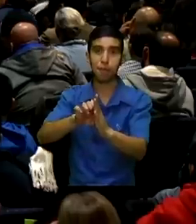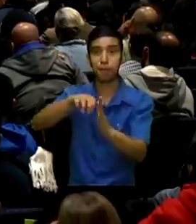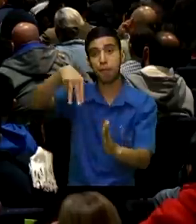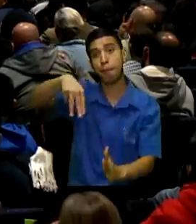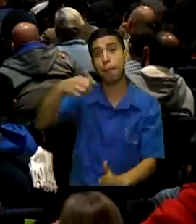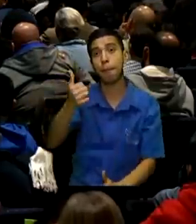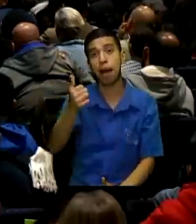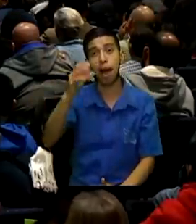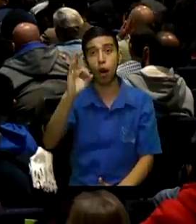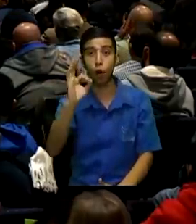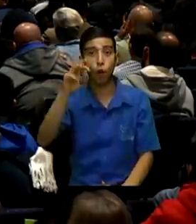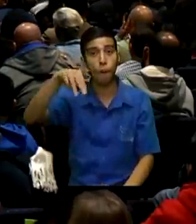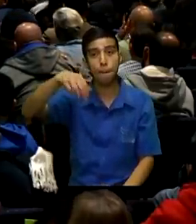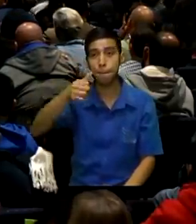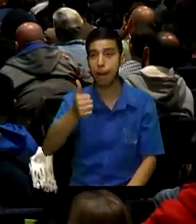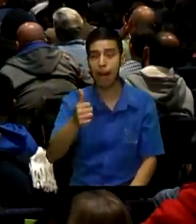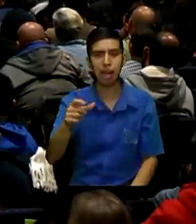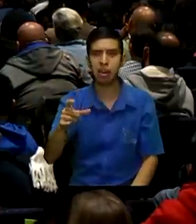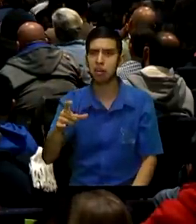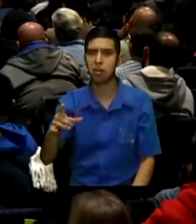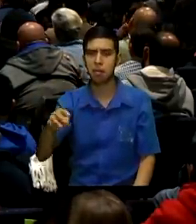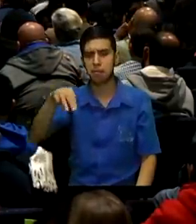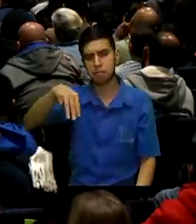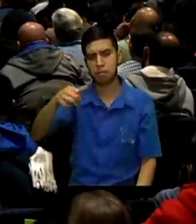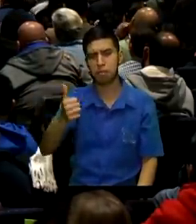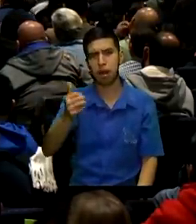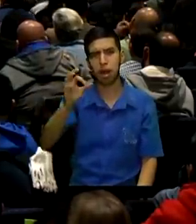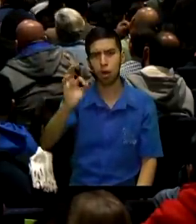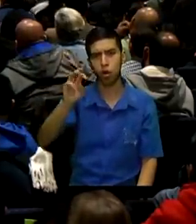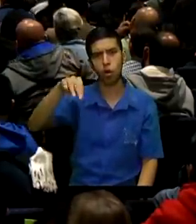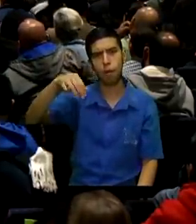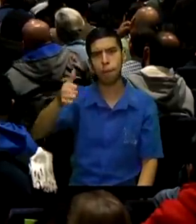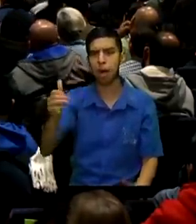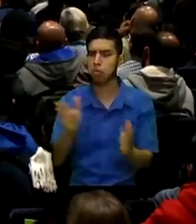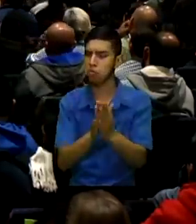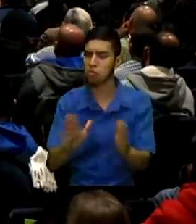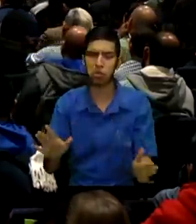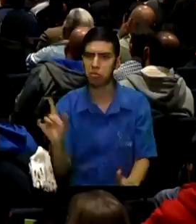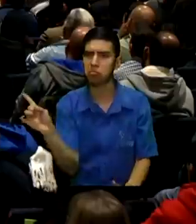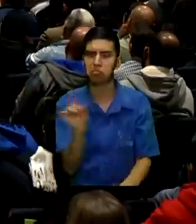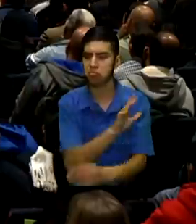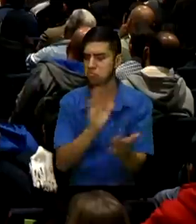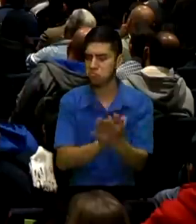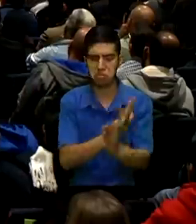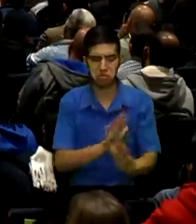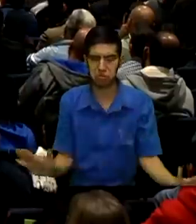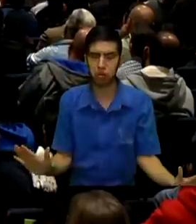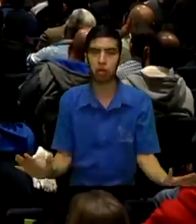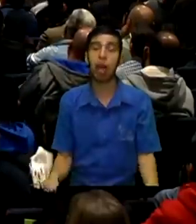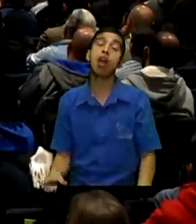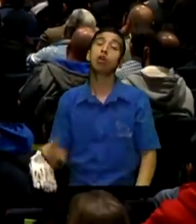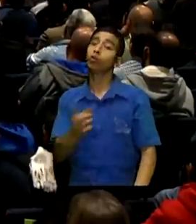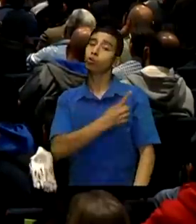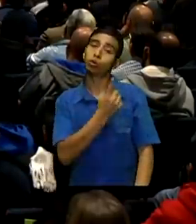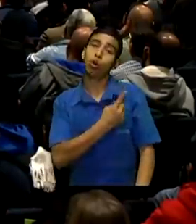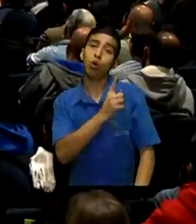El nuestro murió expuesto a los ojos de todos. Y después lo vieron